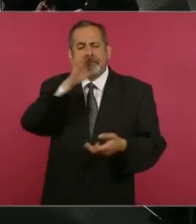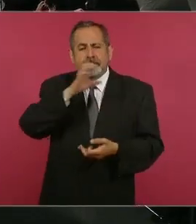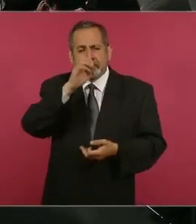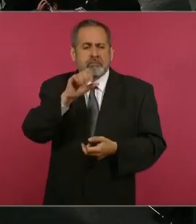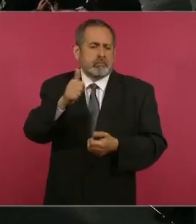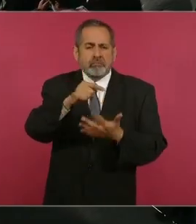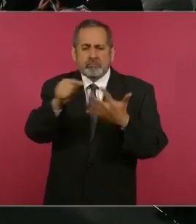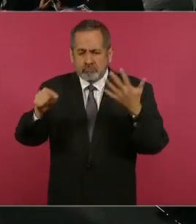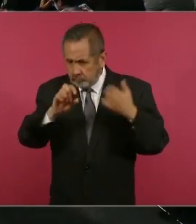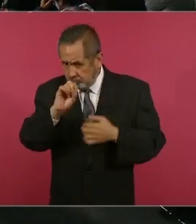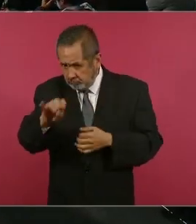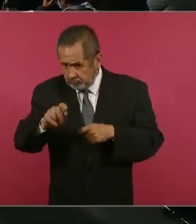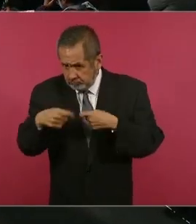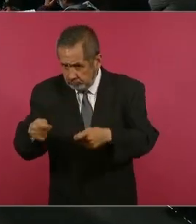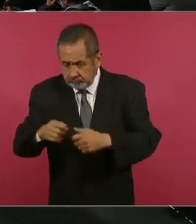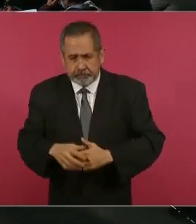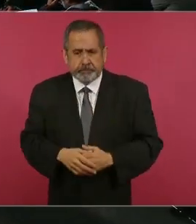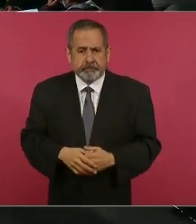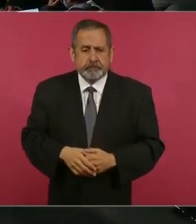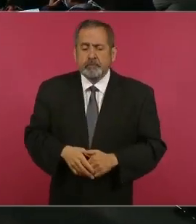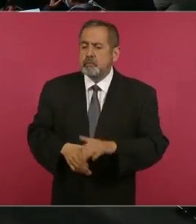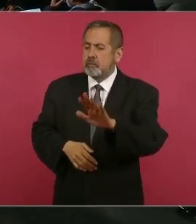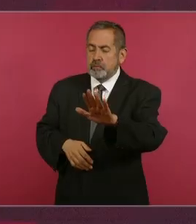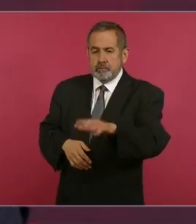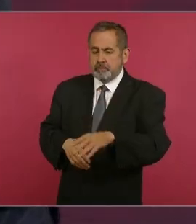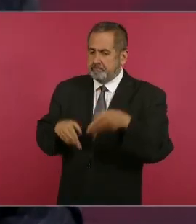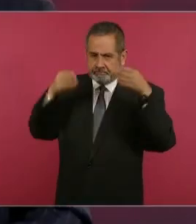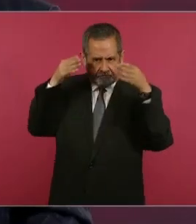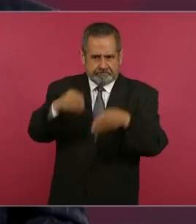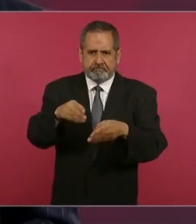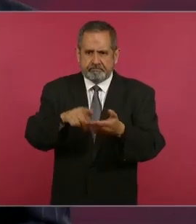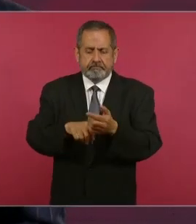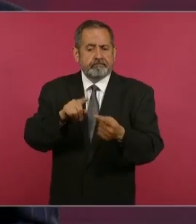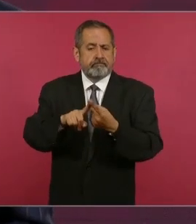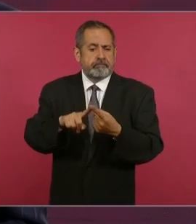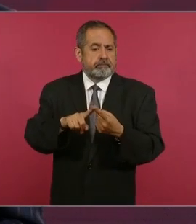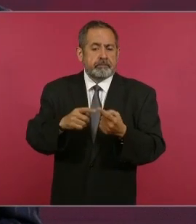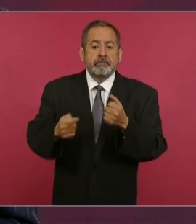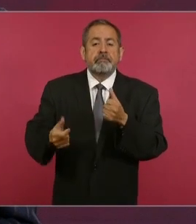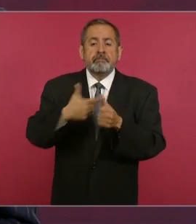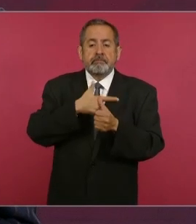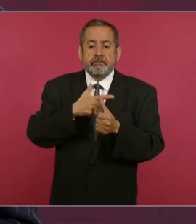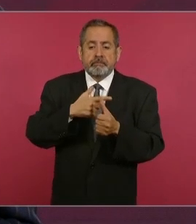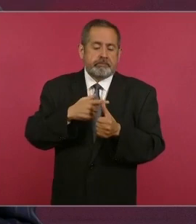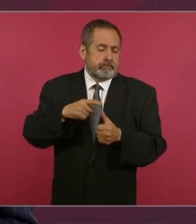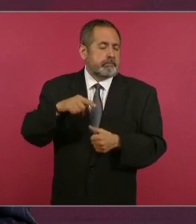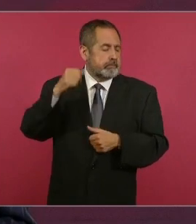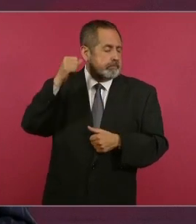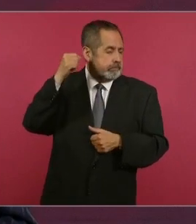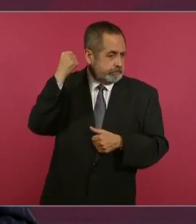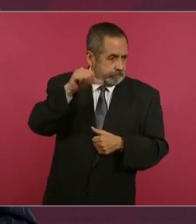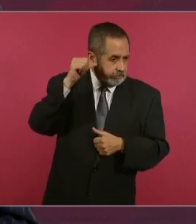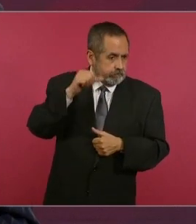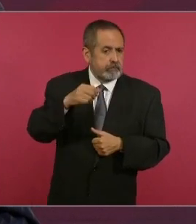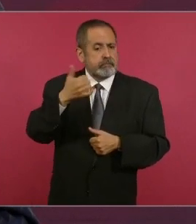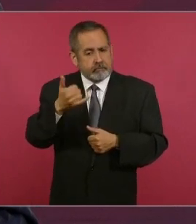costas. Gracias. Básicamente es Acapulco y Coyuca, la primera etapa del